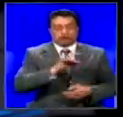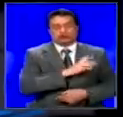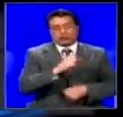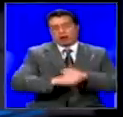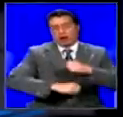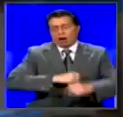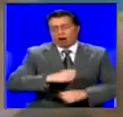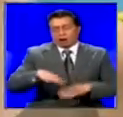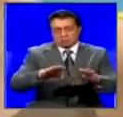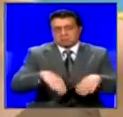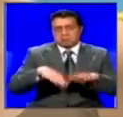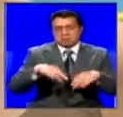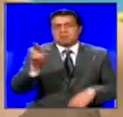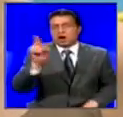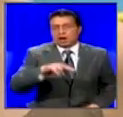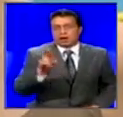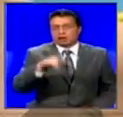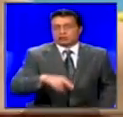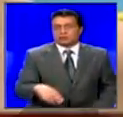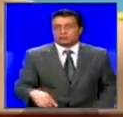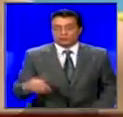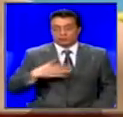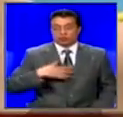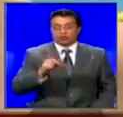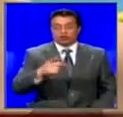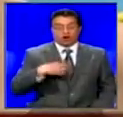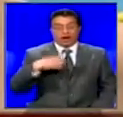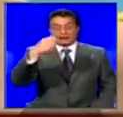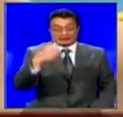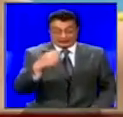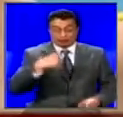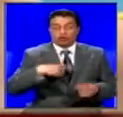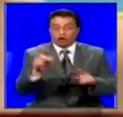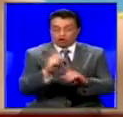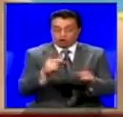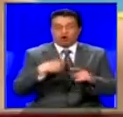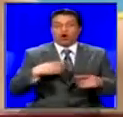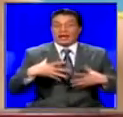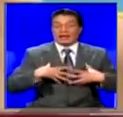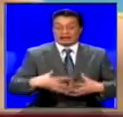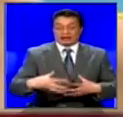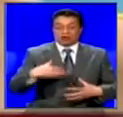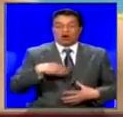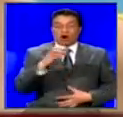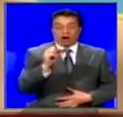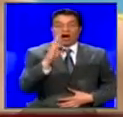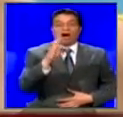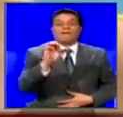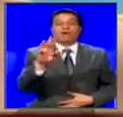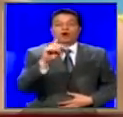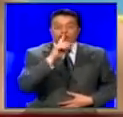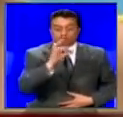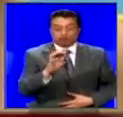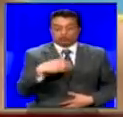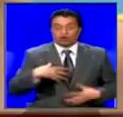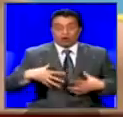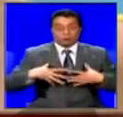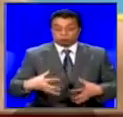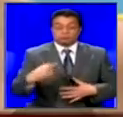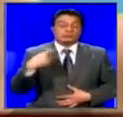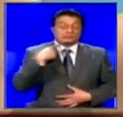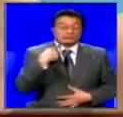años. Yo no asesiné ningún hijo, yo no tuve un hijo. Yo tuve un embarazo inicial, no